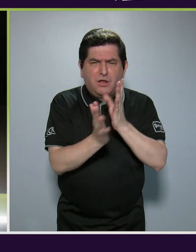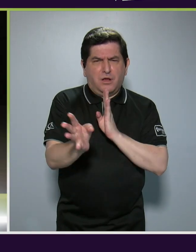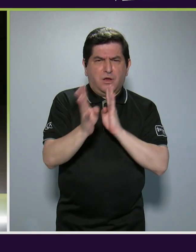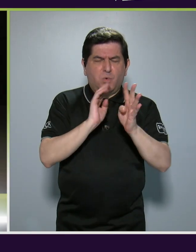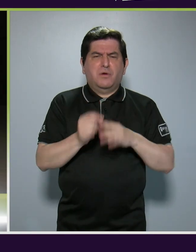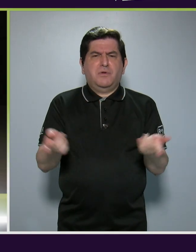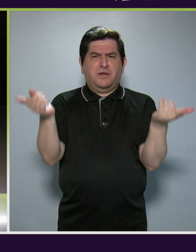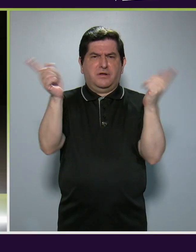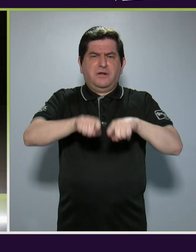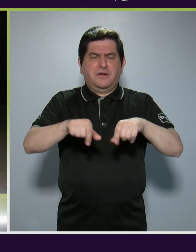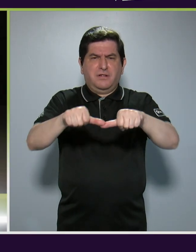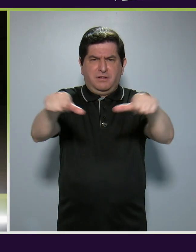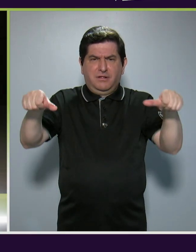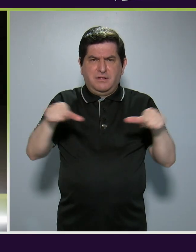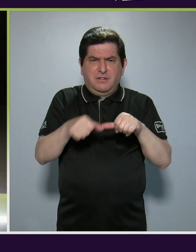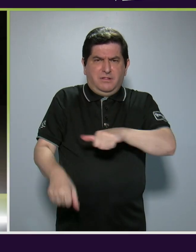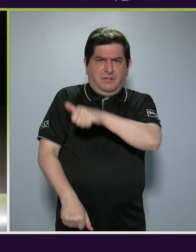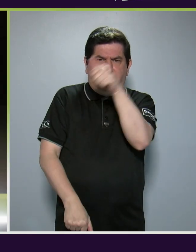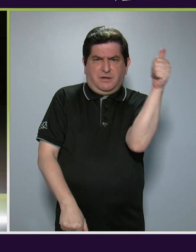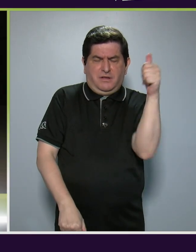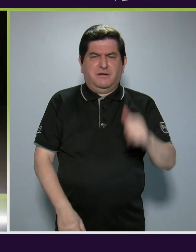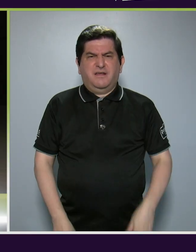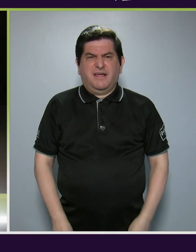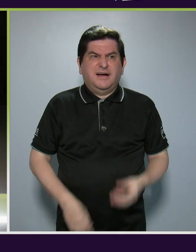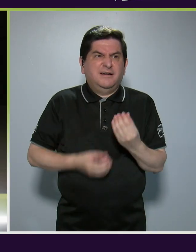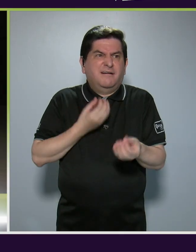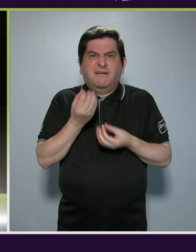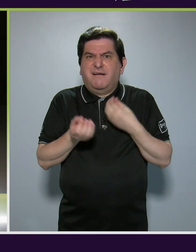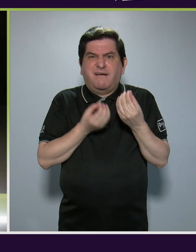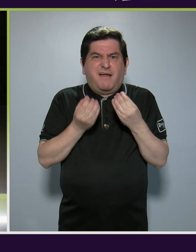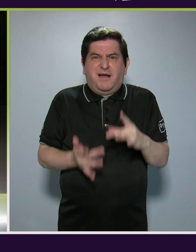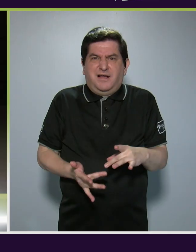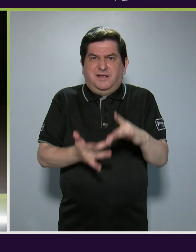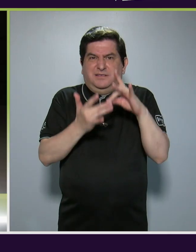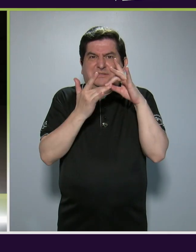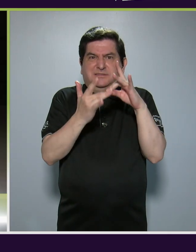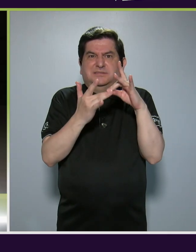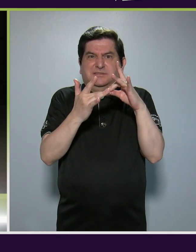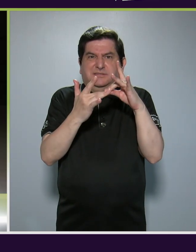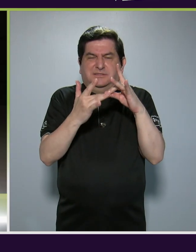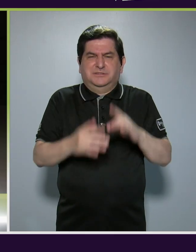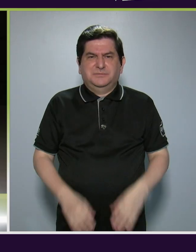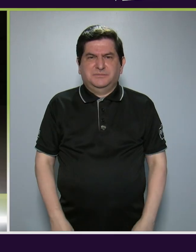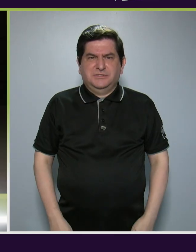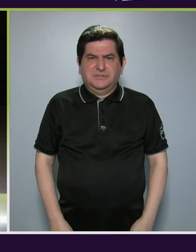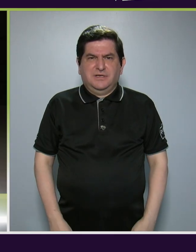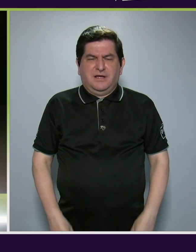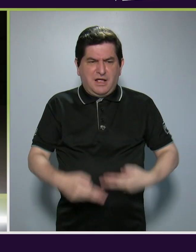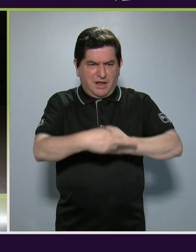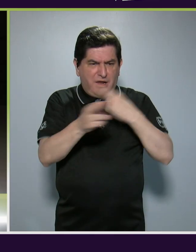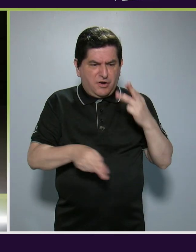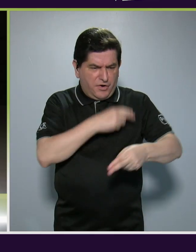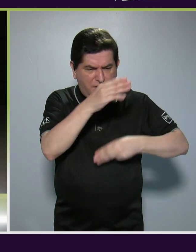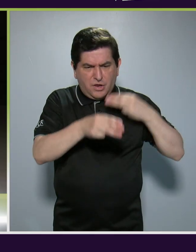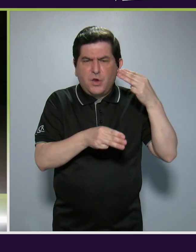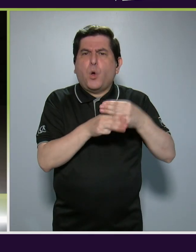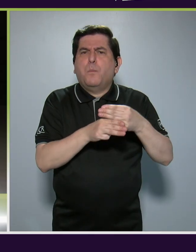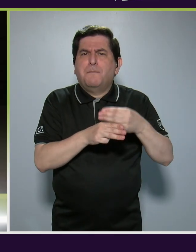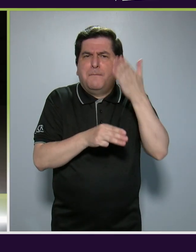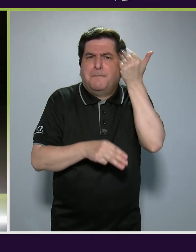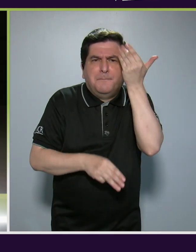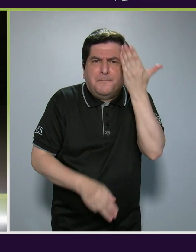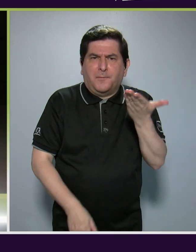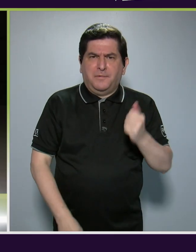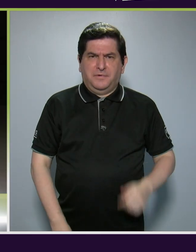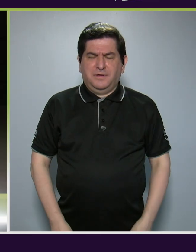este fenómeno de las zonas azules, de qué hace especiales a estas ¿verdad?, regiones del mundo. Y